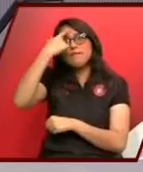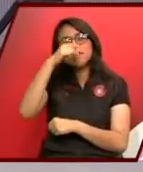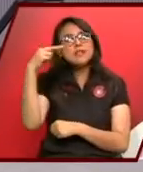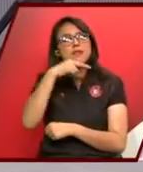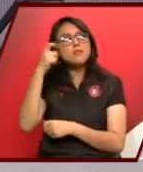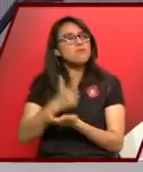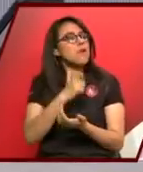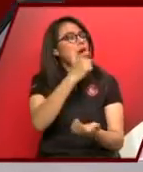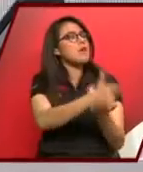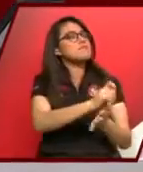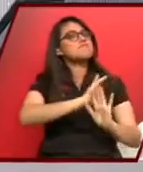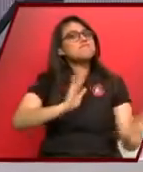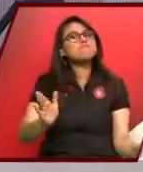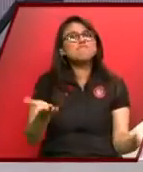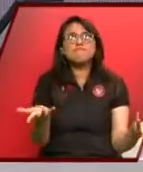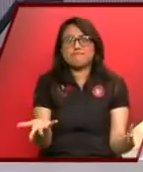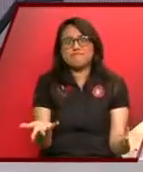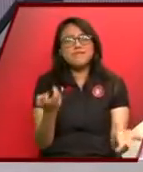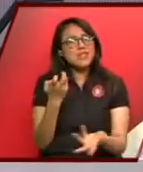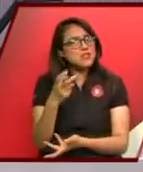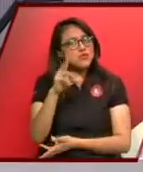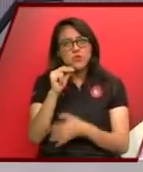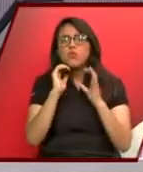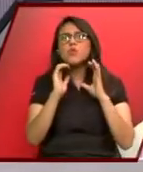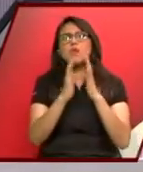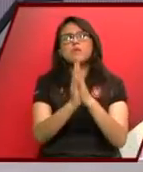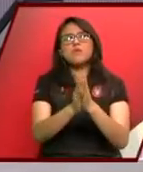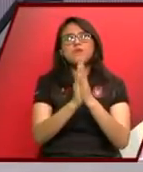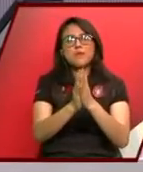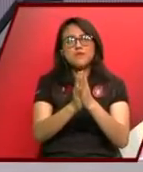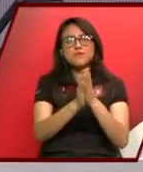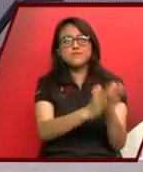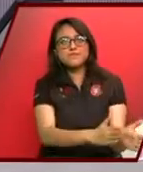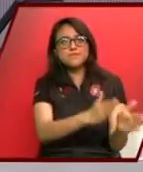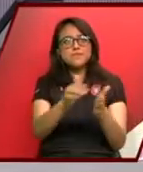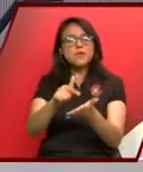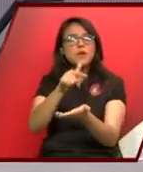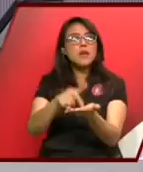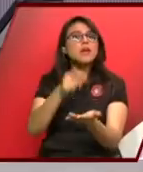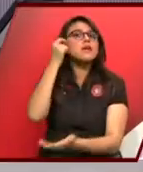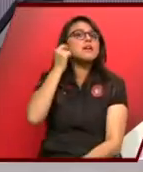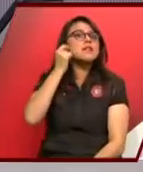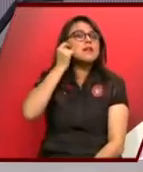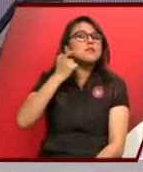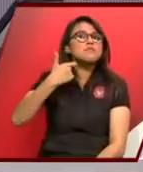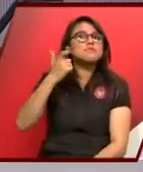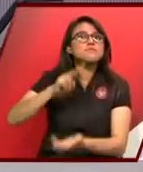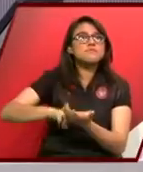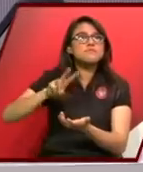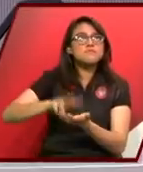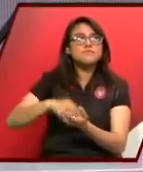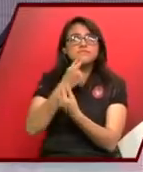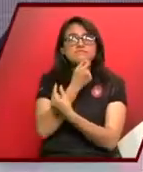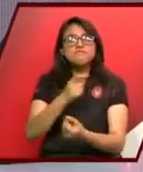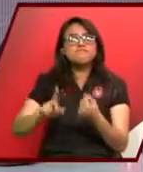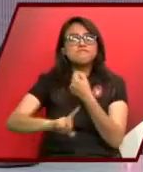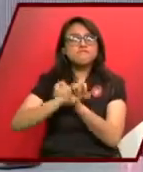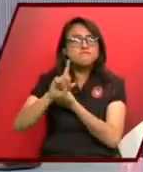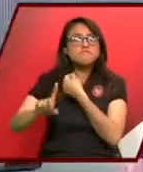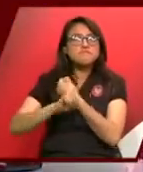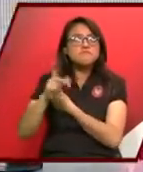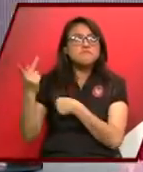facilito. Vayamos a quien corresponda, Guerrero. El manejo de los recursos dejó, lamentablemente, a los niños